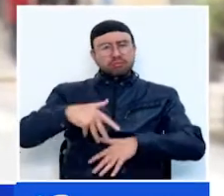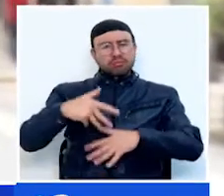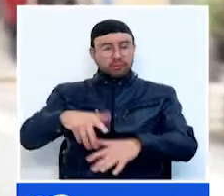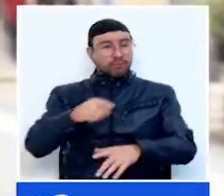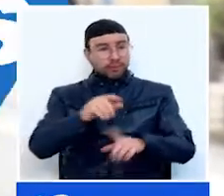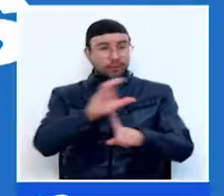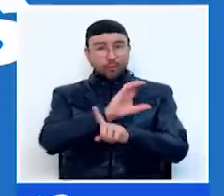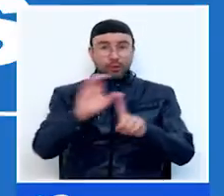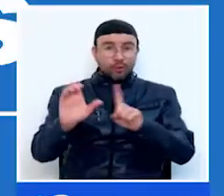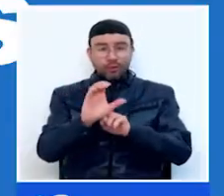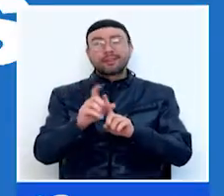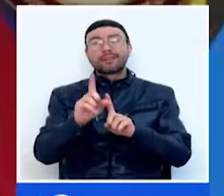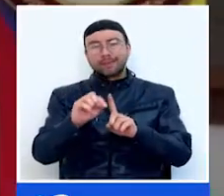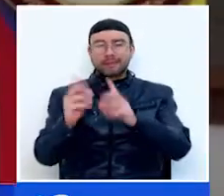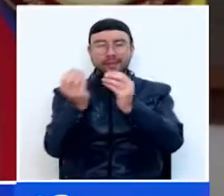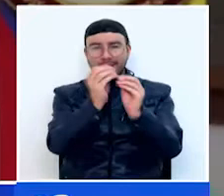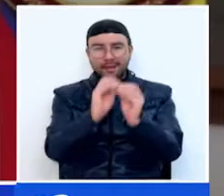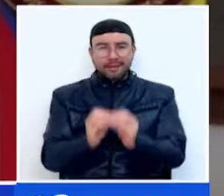arte.